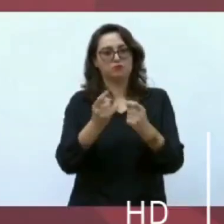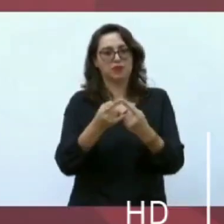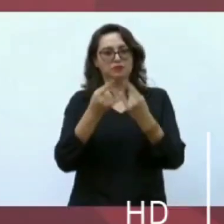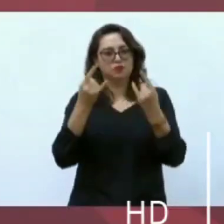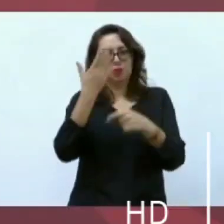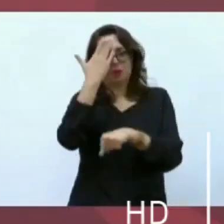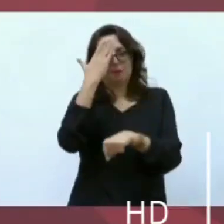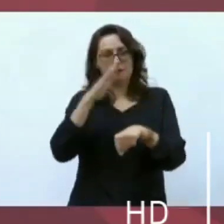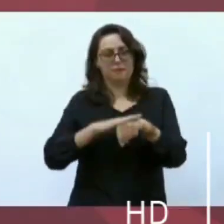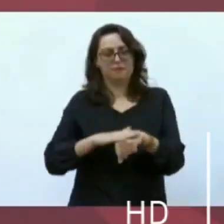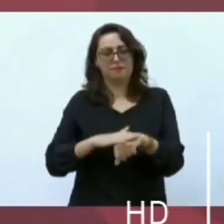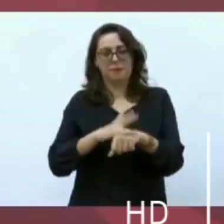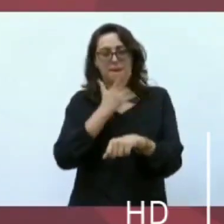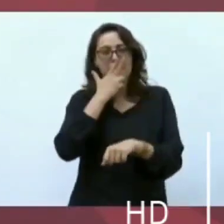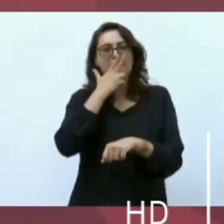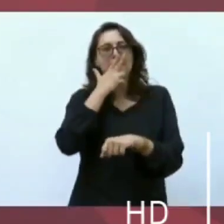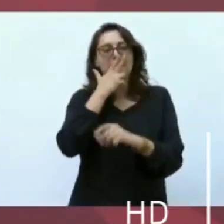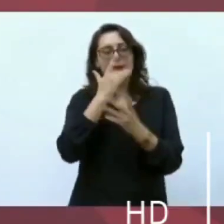México. Muchas gracias.